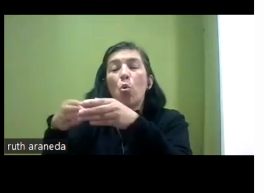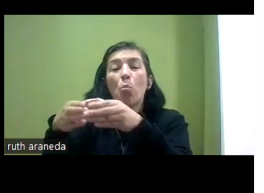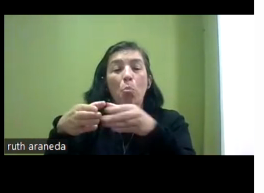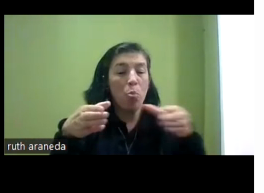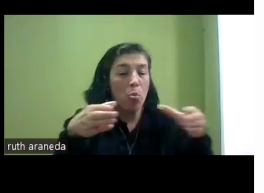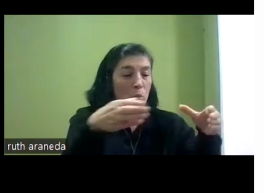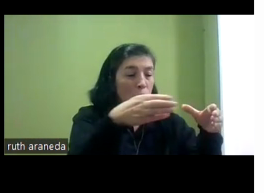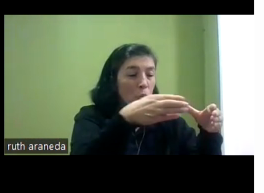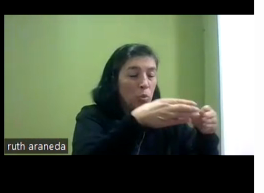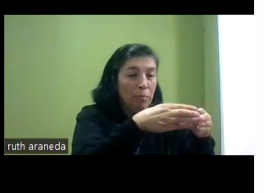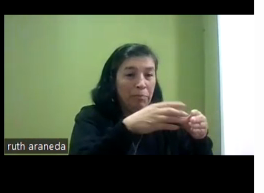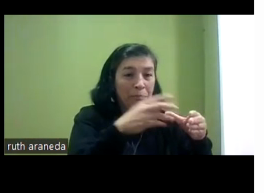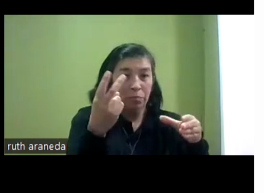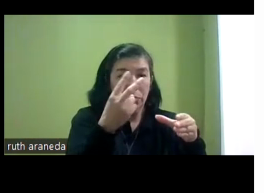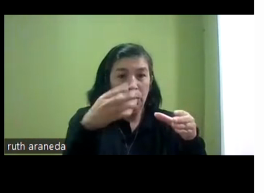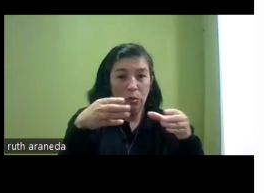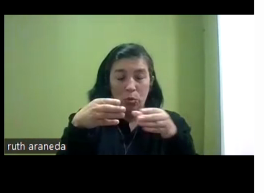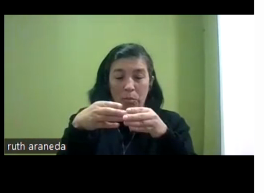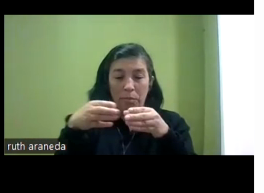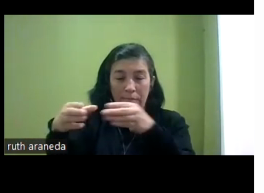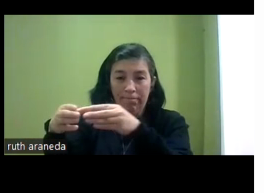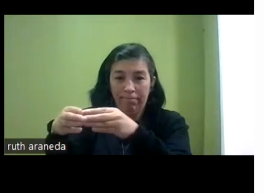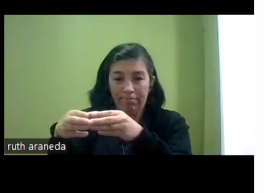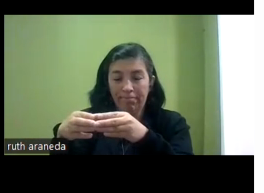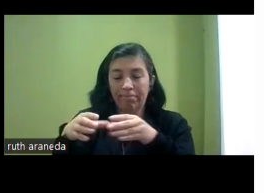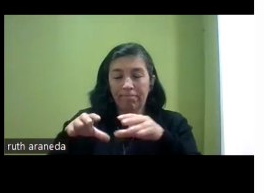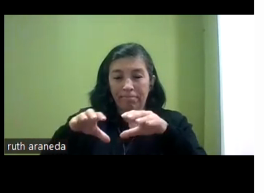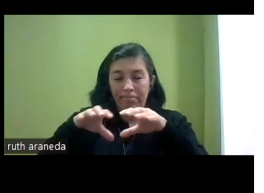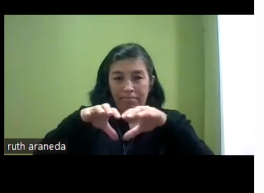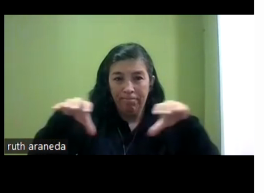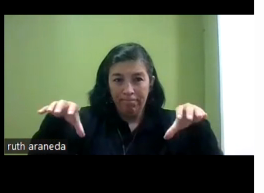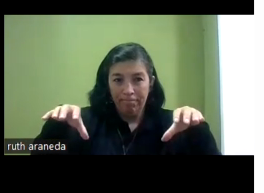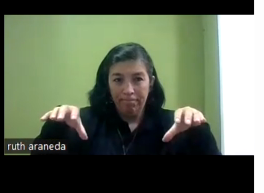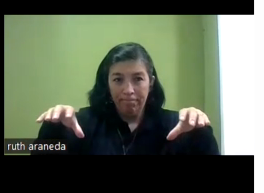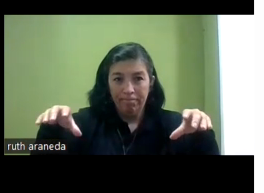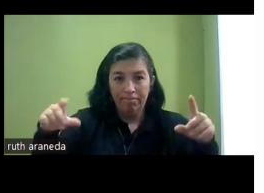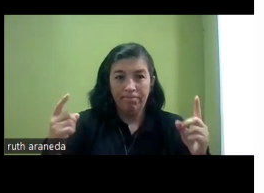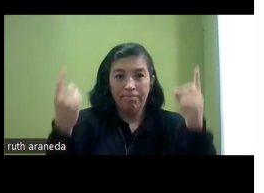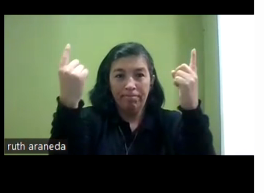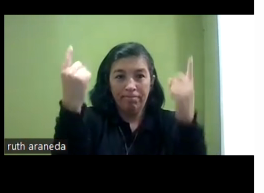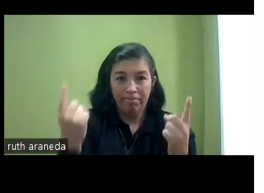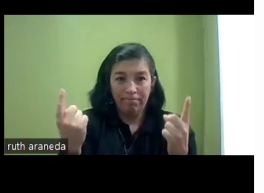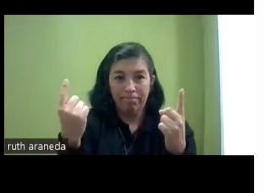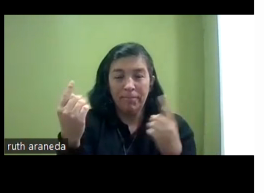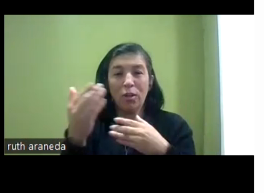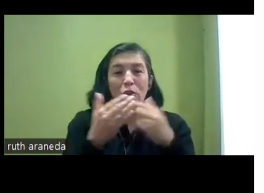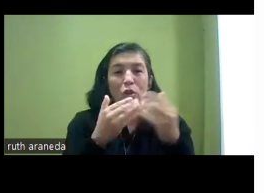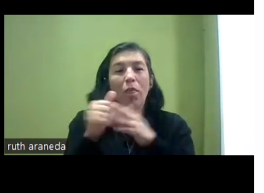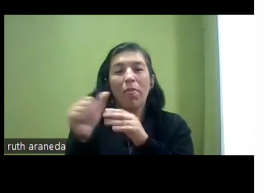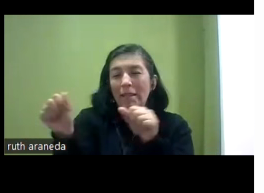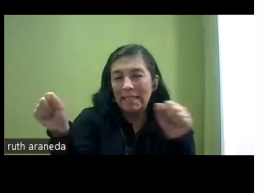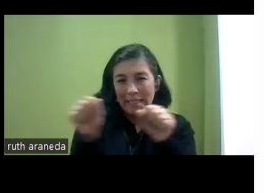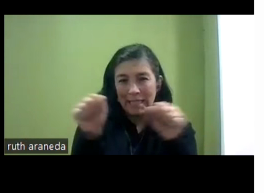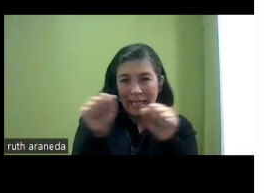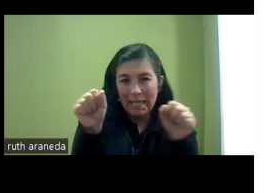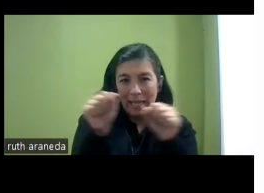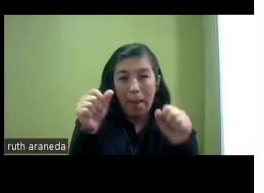parcialidades, digamos, dos mitades de una naranja que se encuentran relativamente cercanas, pero en